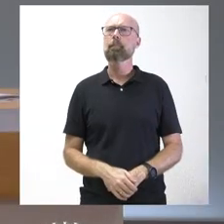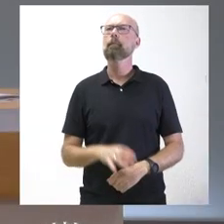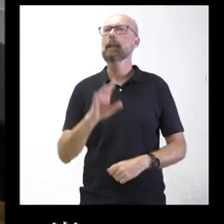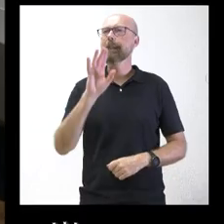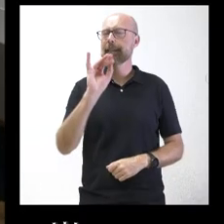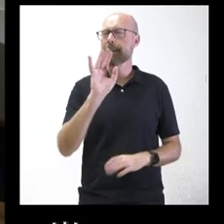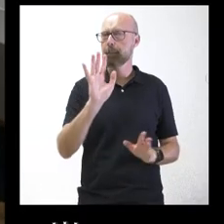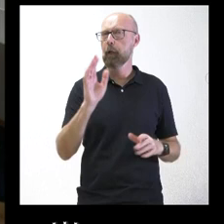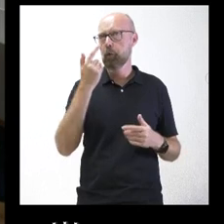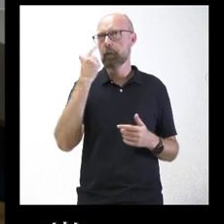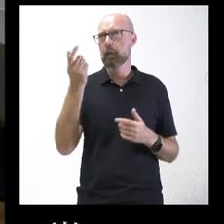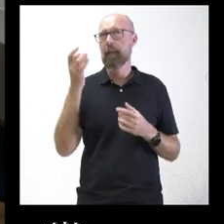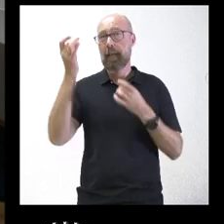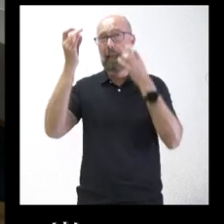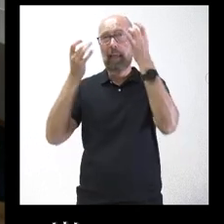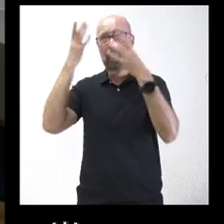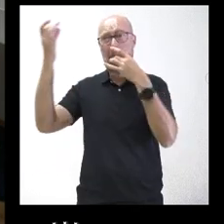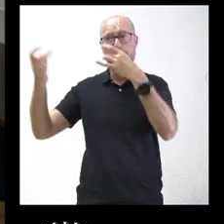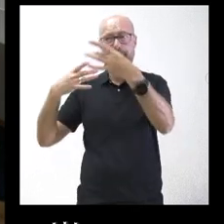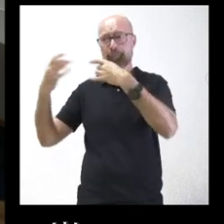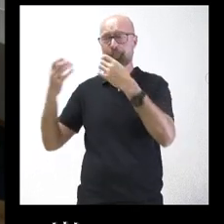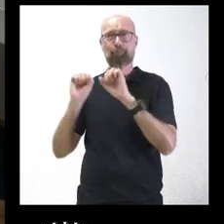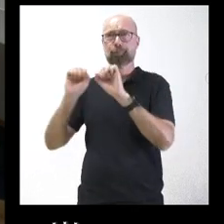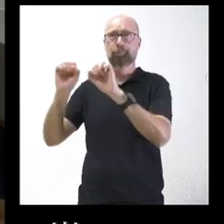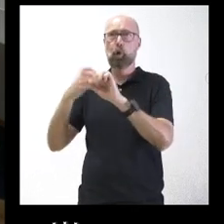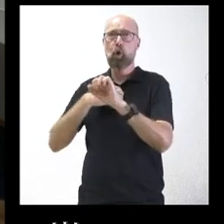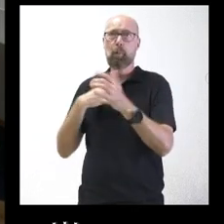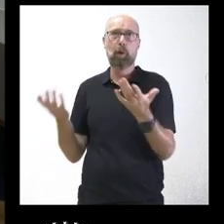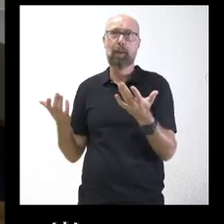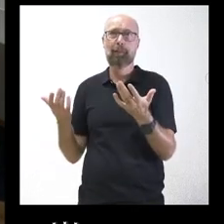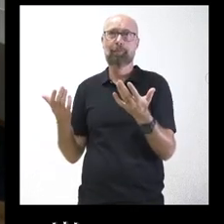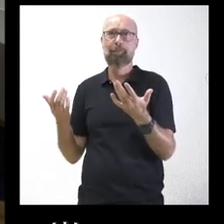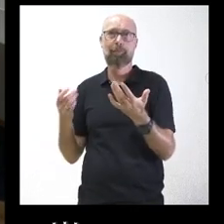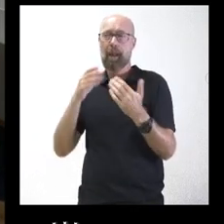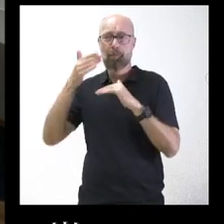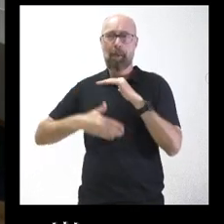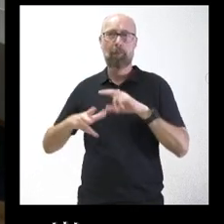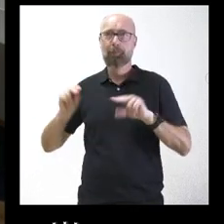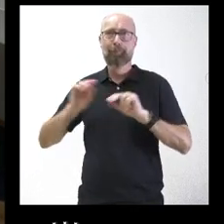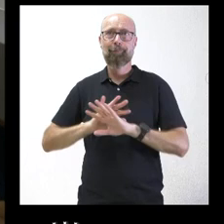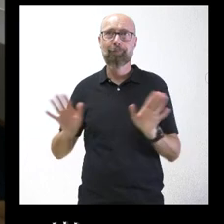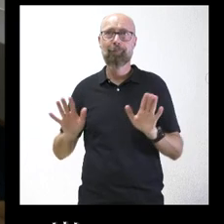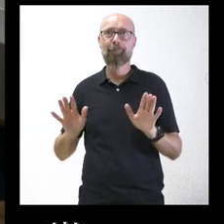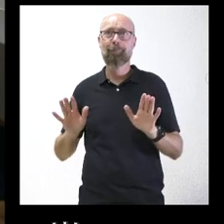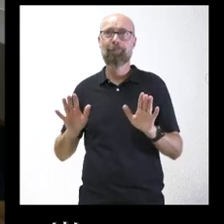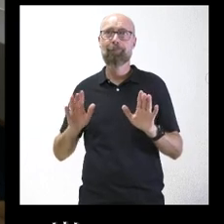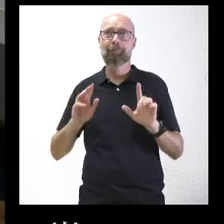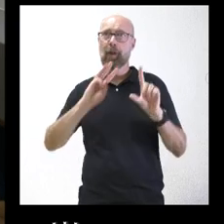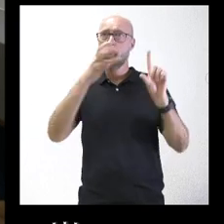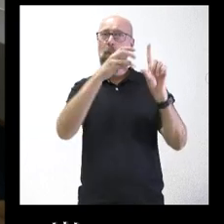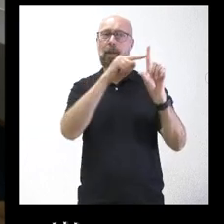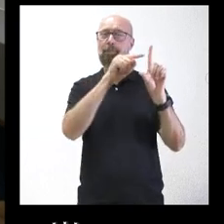refiero las sugerencias ya no se pueden enviar o sea no no hay maneras sin Si no si no el portal no lo permite